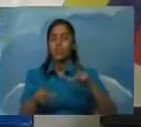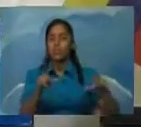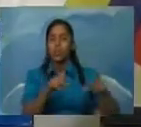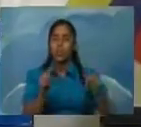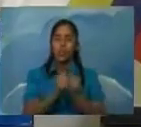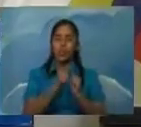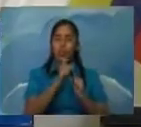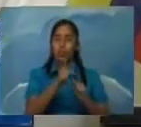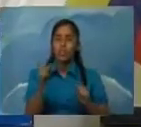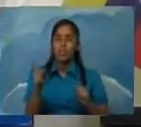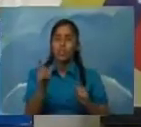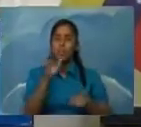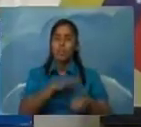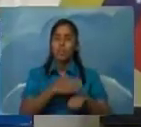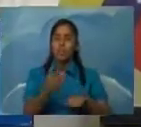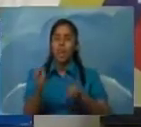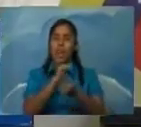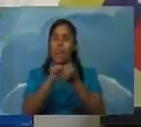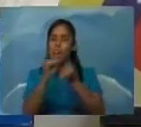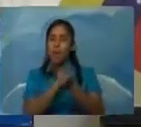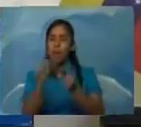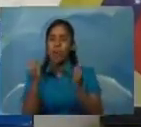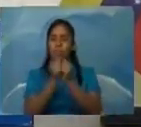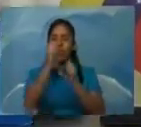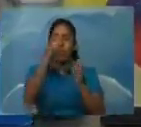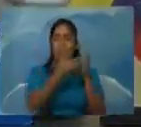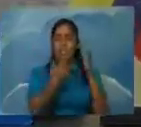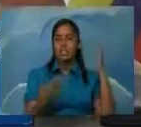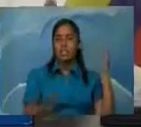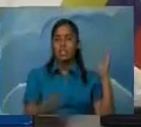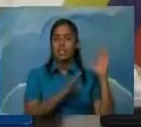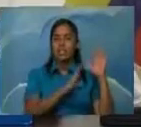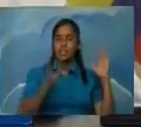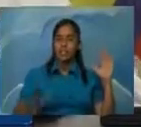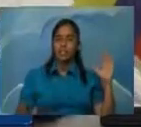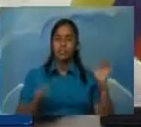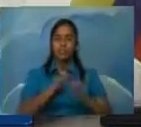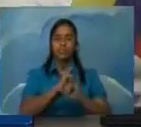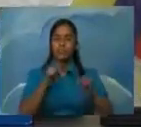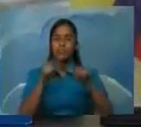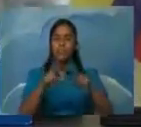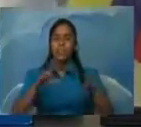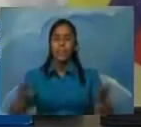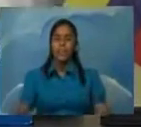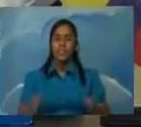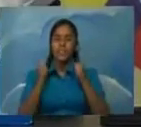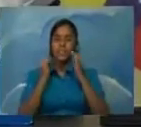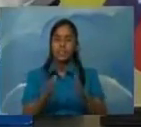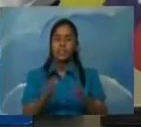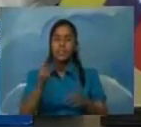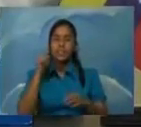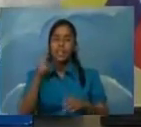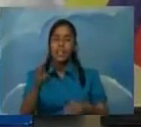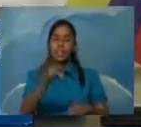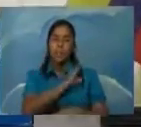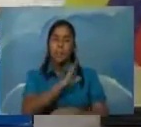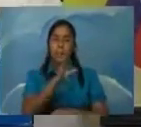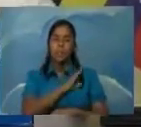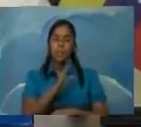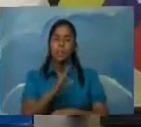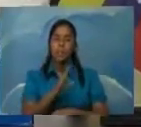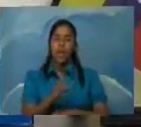no me meto, porque este está lavado por la sangre de Cristo. Ya este está redimido, ya este pertenece